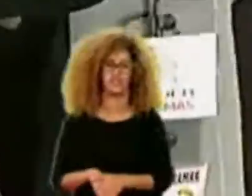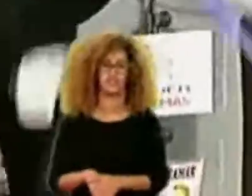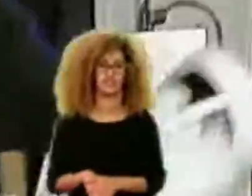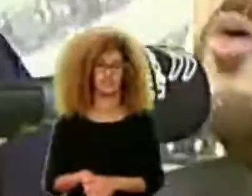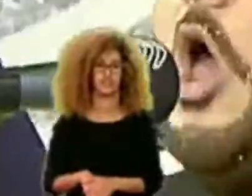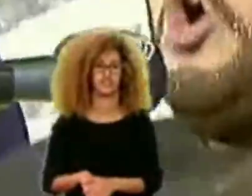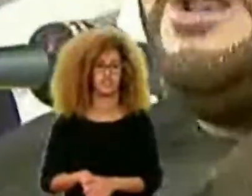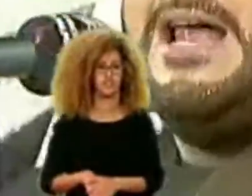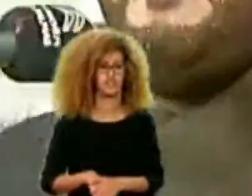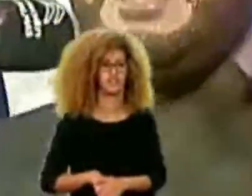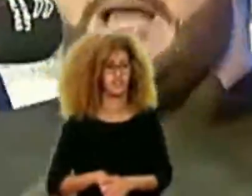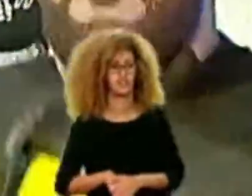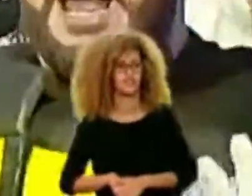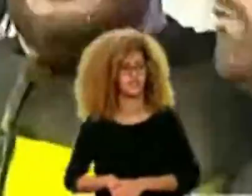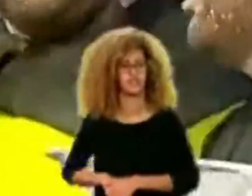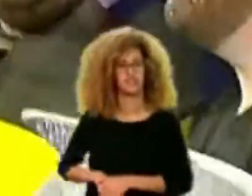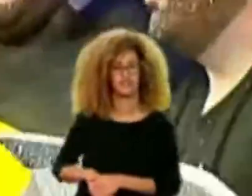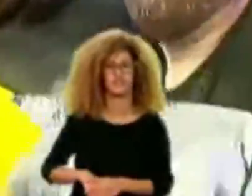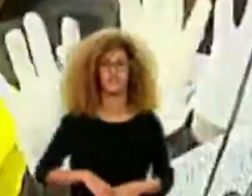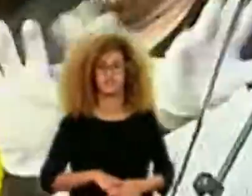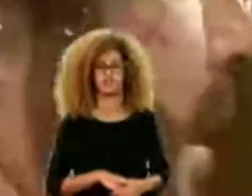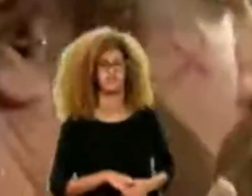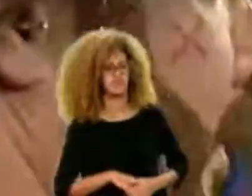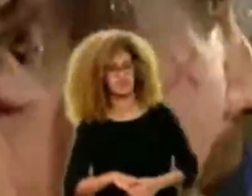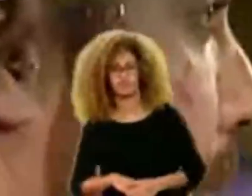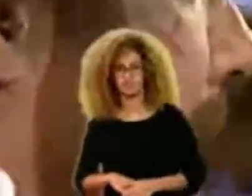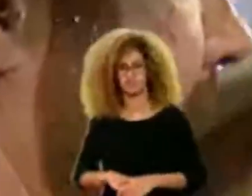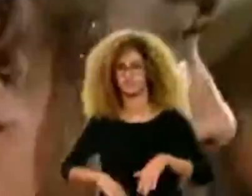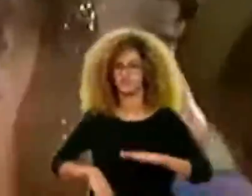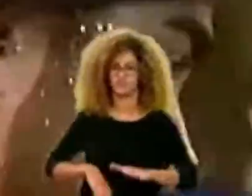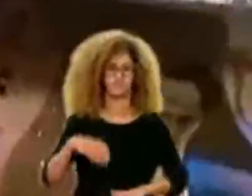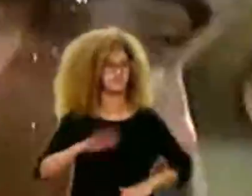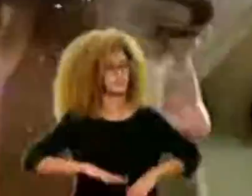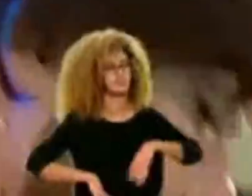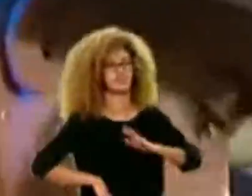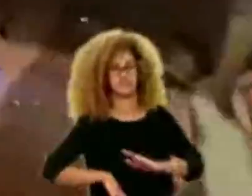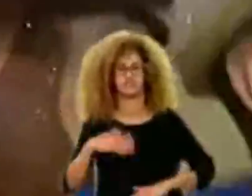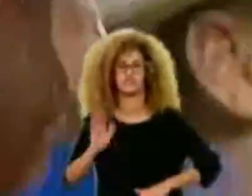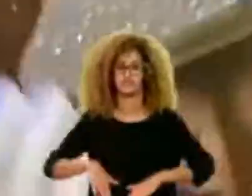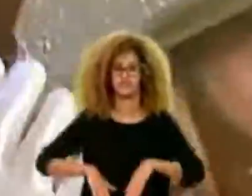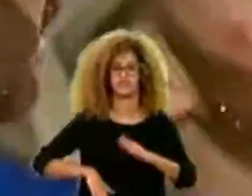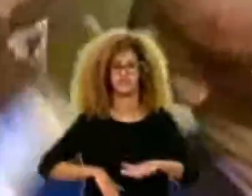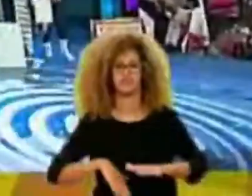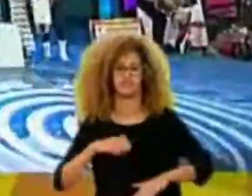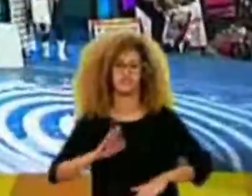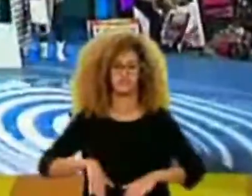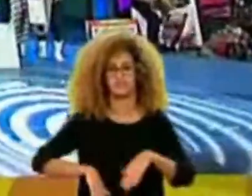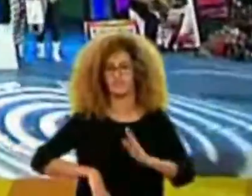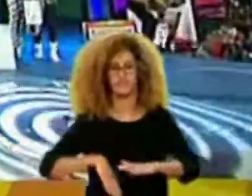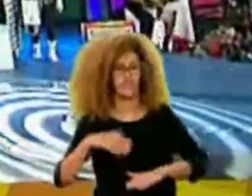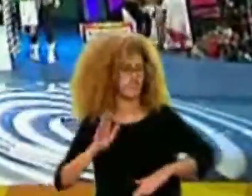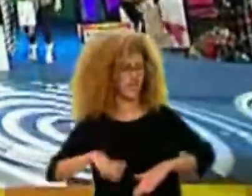¡Ey, go! Con esta herramienta ten precaución, precaución, precaución. Con esta herramienta ten precaución,